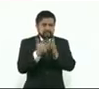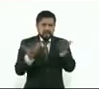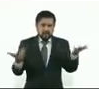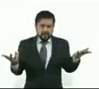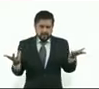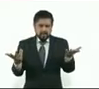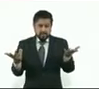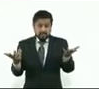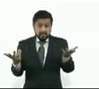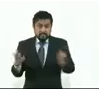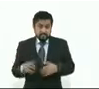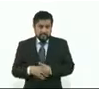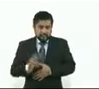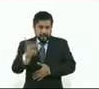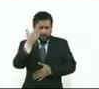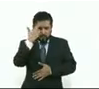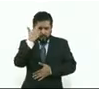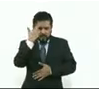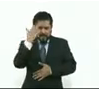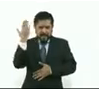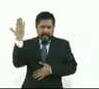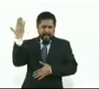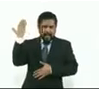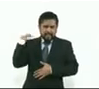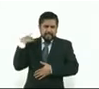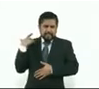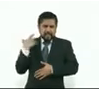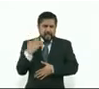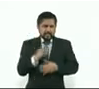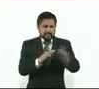antes, si ustedes recuerdan, había dos casillas